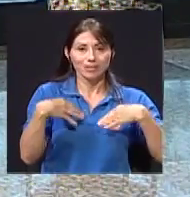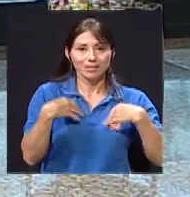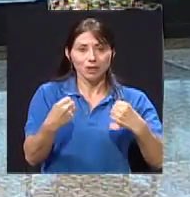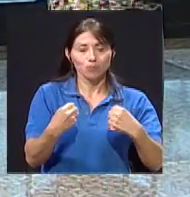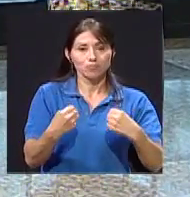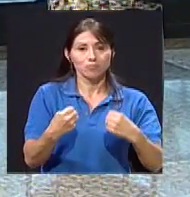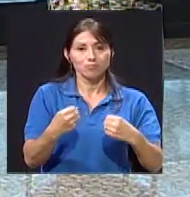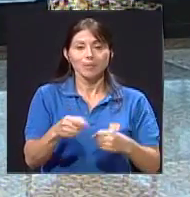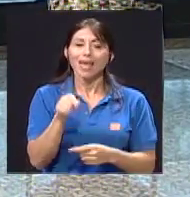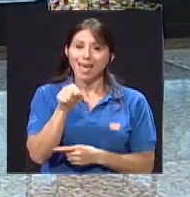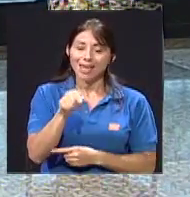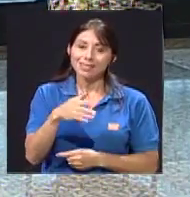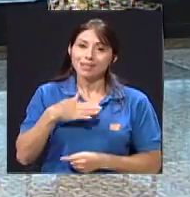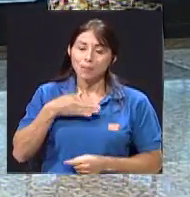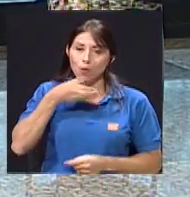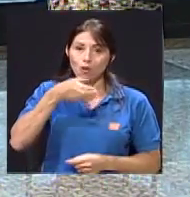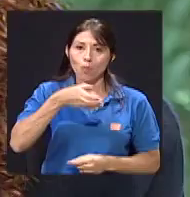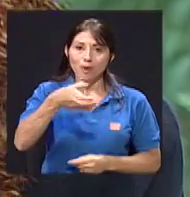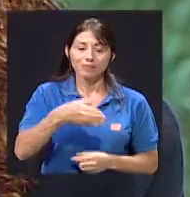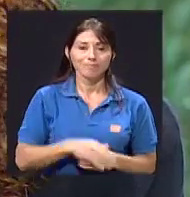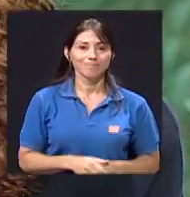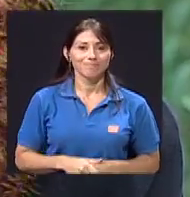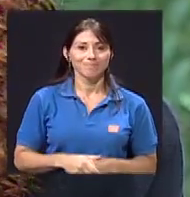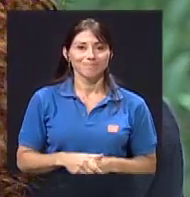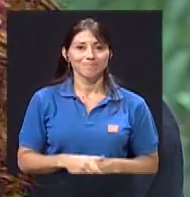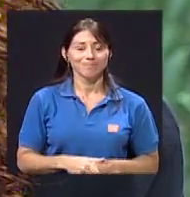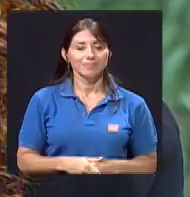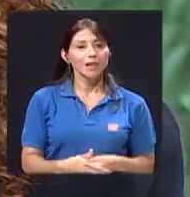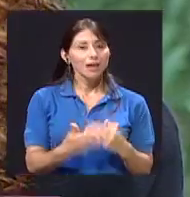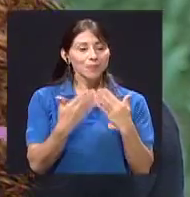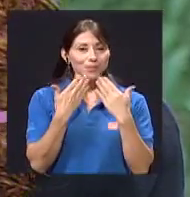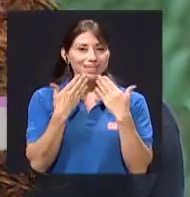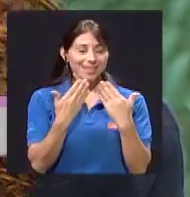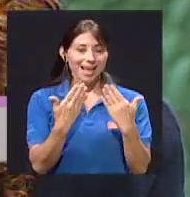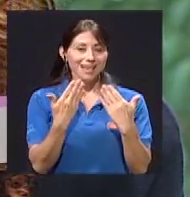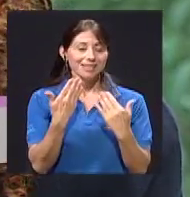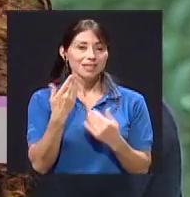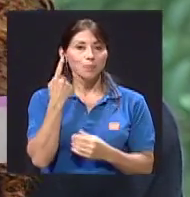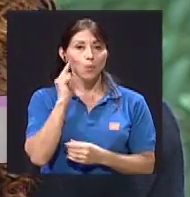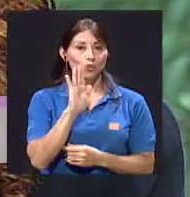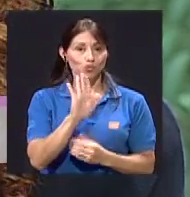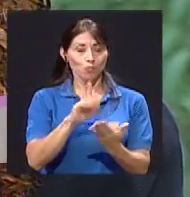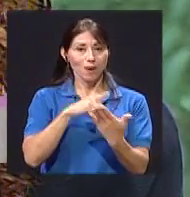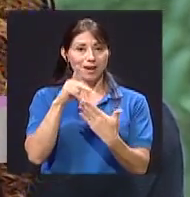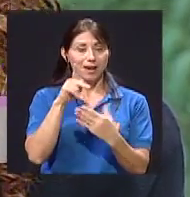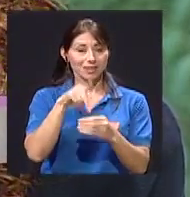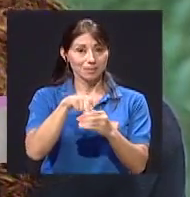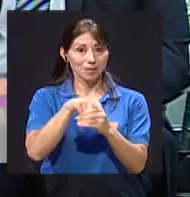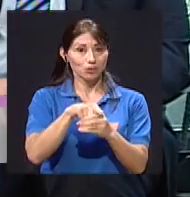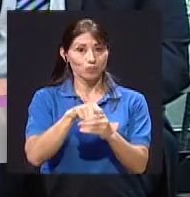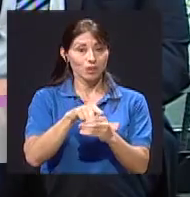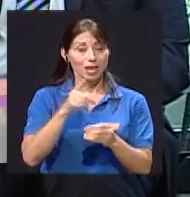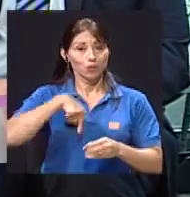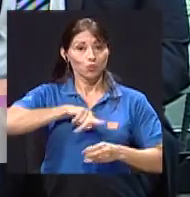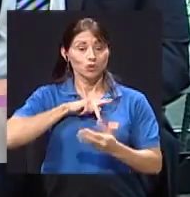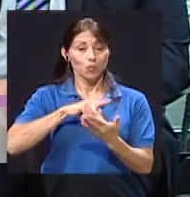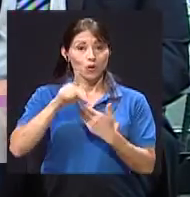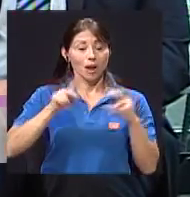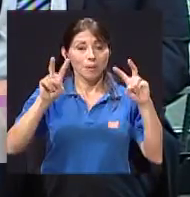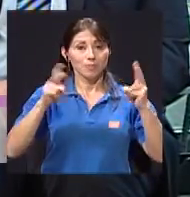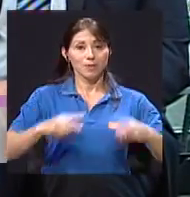sería, digamos, mi recomendación. Muchas gracias por su participación en nuestro programa Vivir